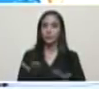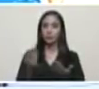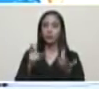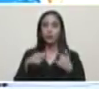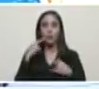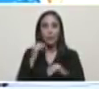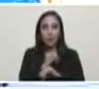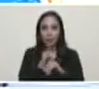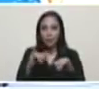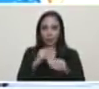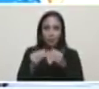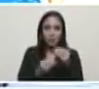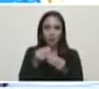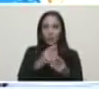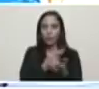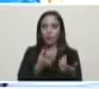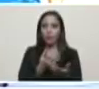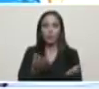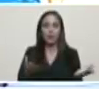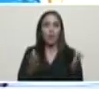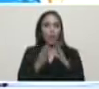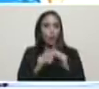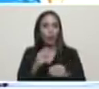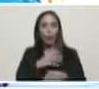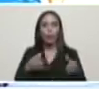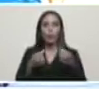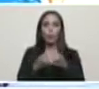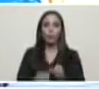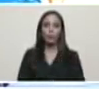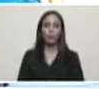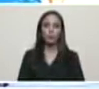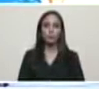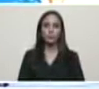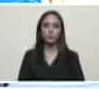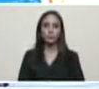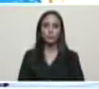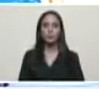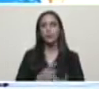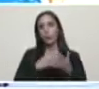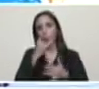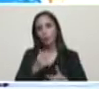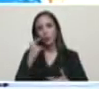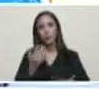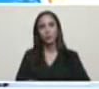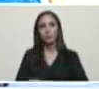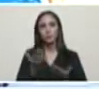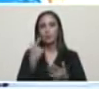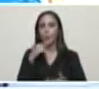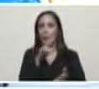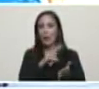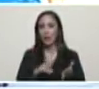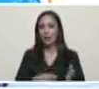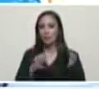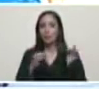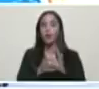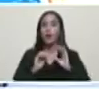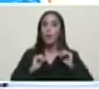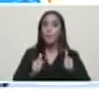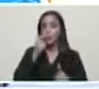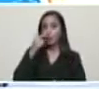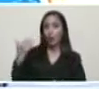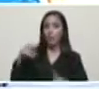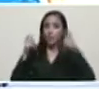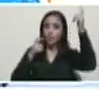culminación exitosa de este proyecto gigantesco que inició nuestro